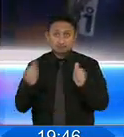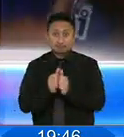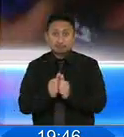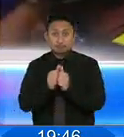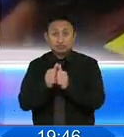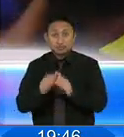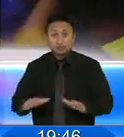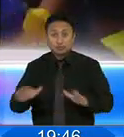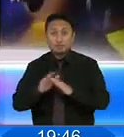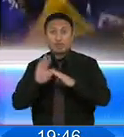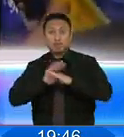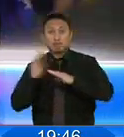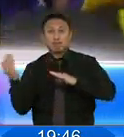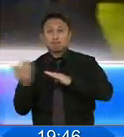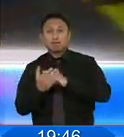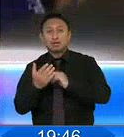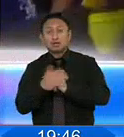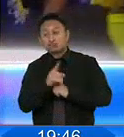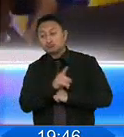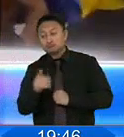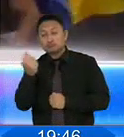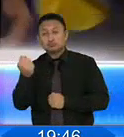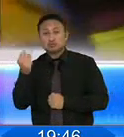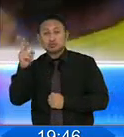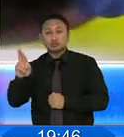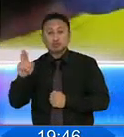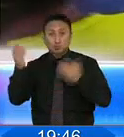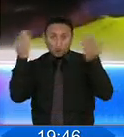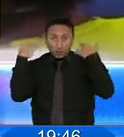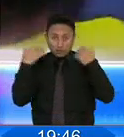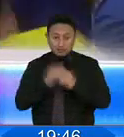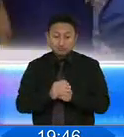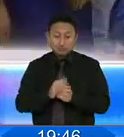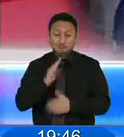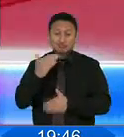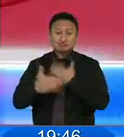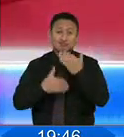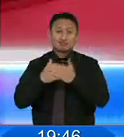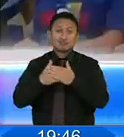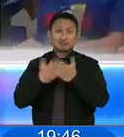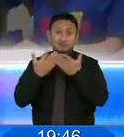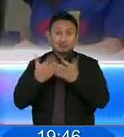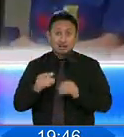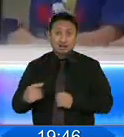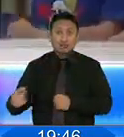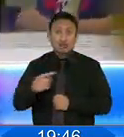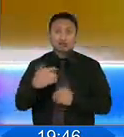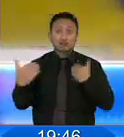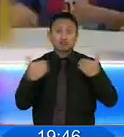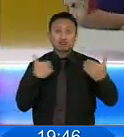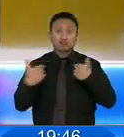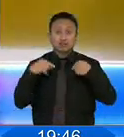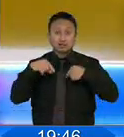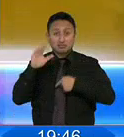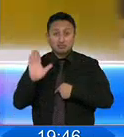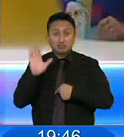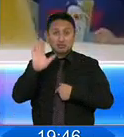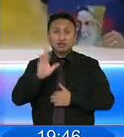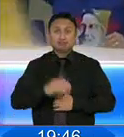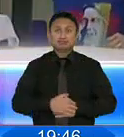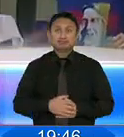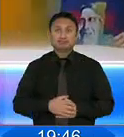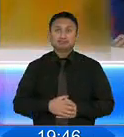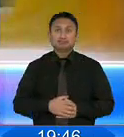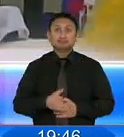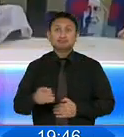luego trasladarse al suroeste de Guayaquil. Y eso terminó luego con un show artístico que le vamos a mostrar en este momento, de